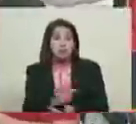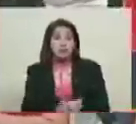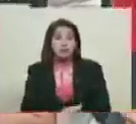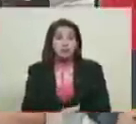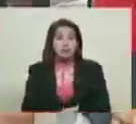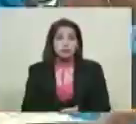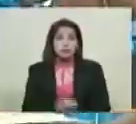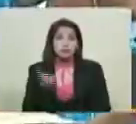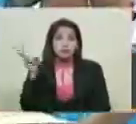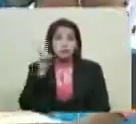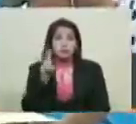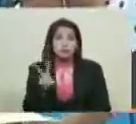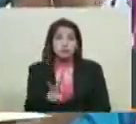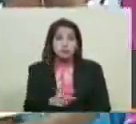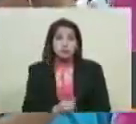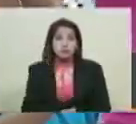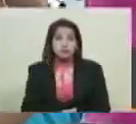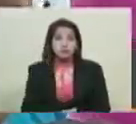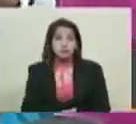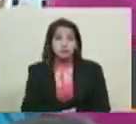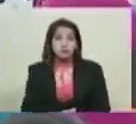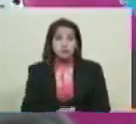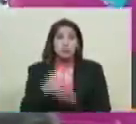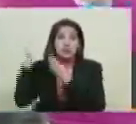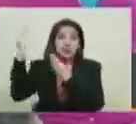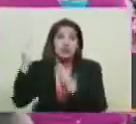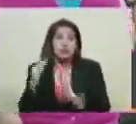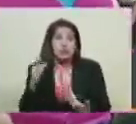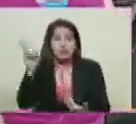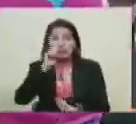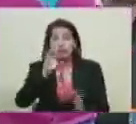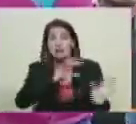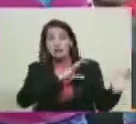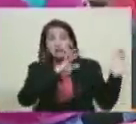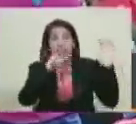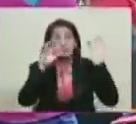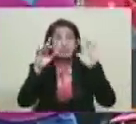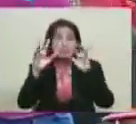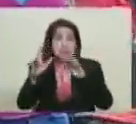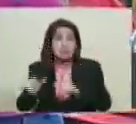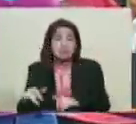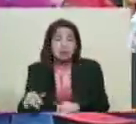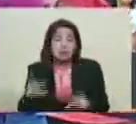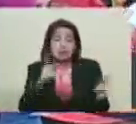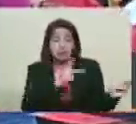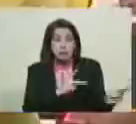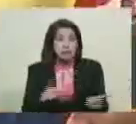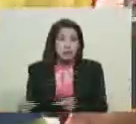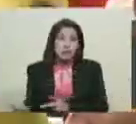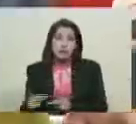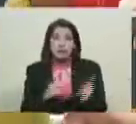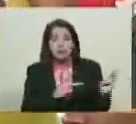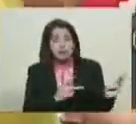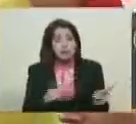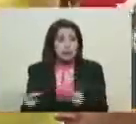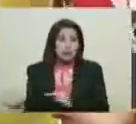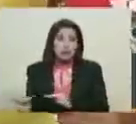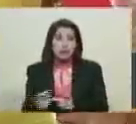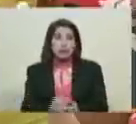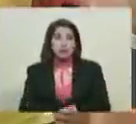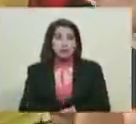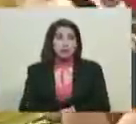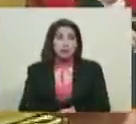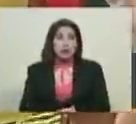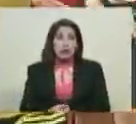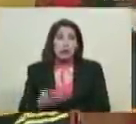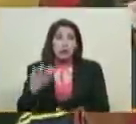Venezuela. Se han venido a Venezuela por miles. Bienvenidos. Bienvenidos. Vienen huyendo de la